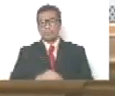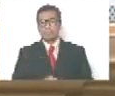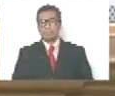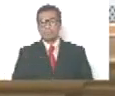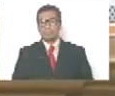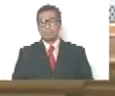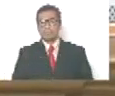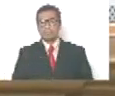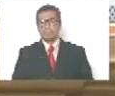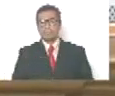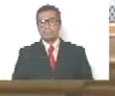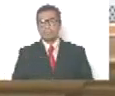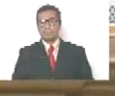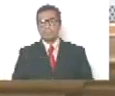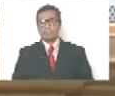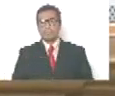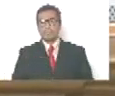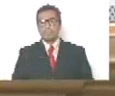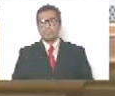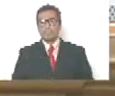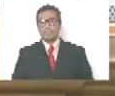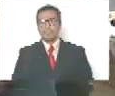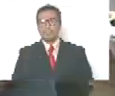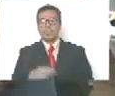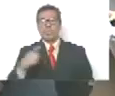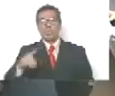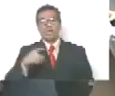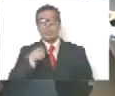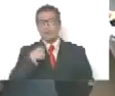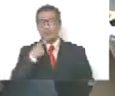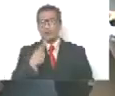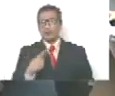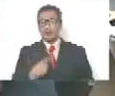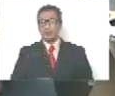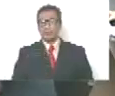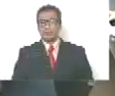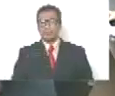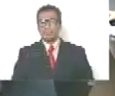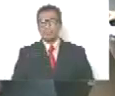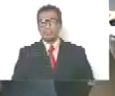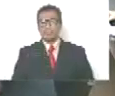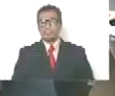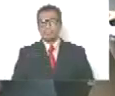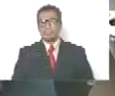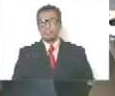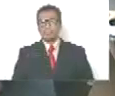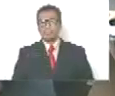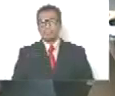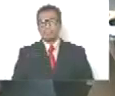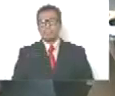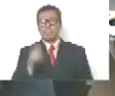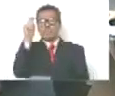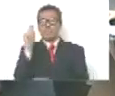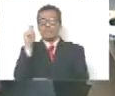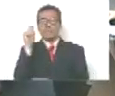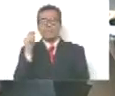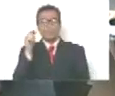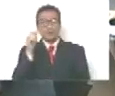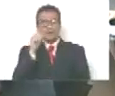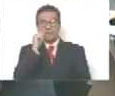Voy a dejar en el derecho de palabra a el diputado Eduardo